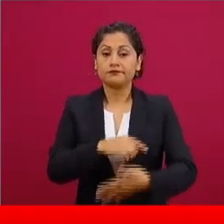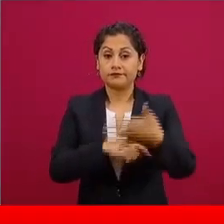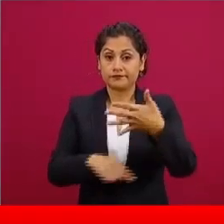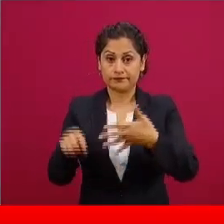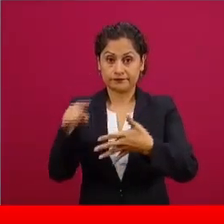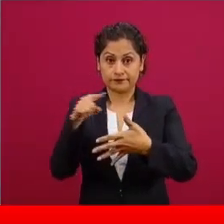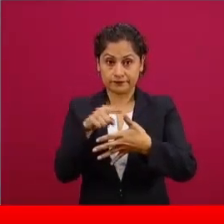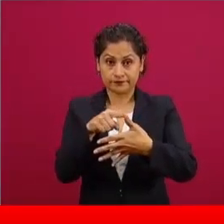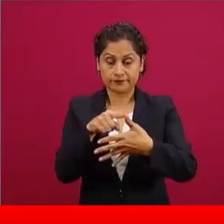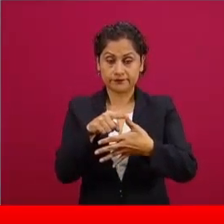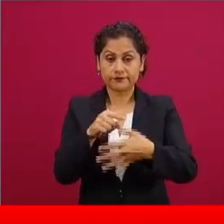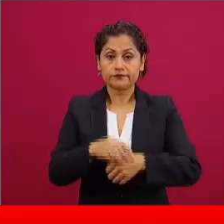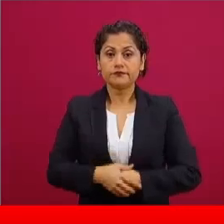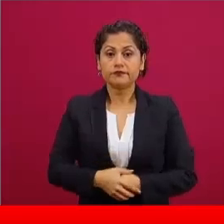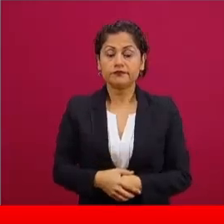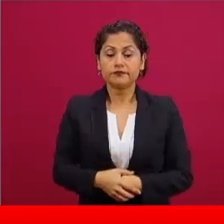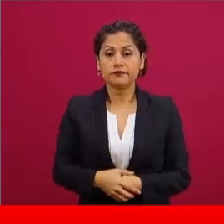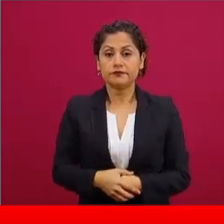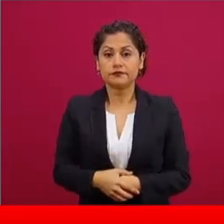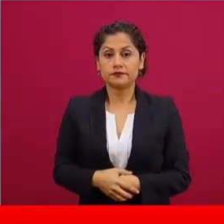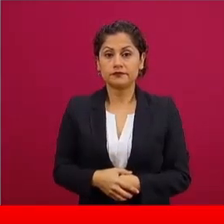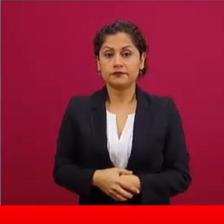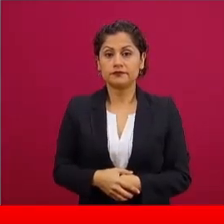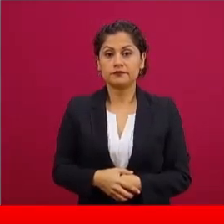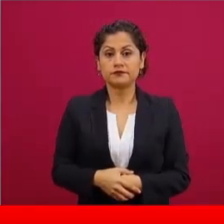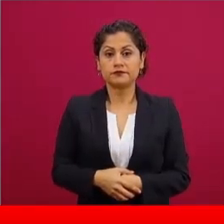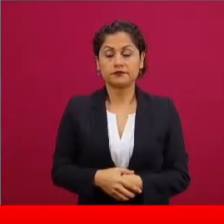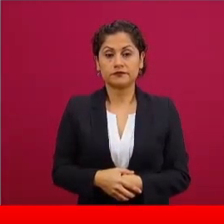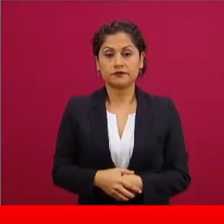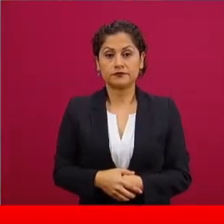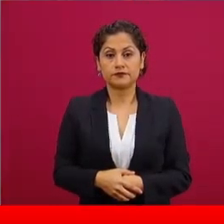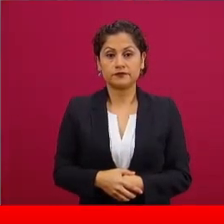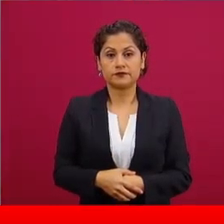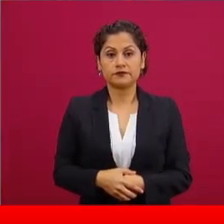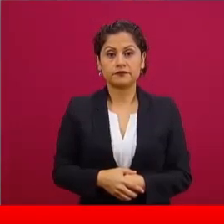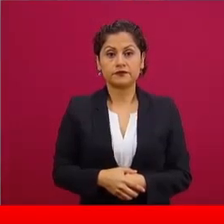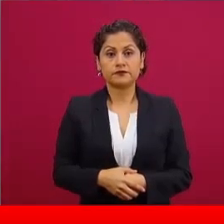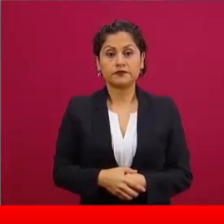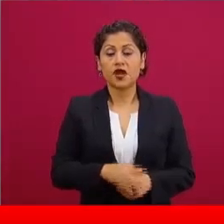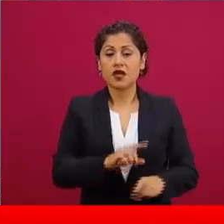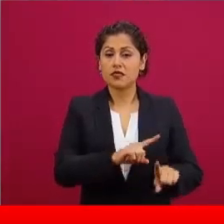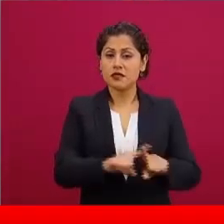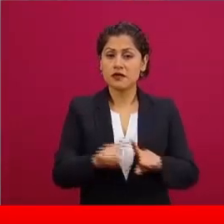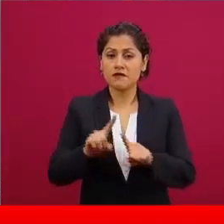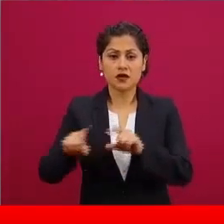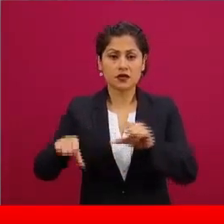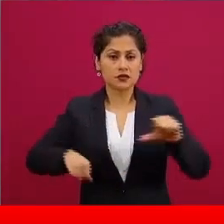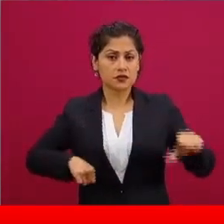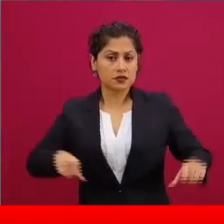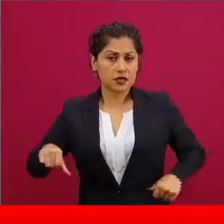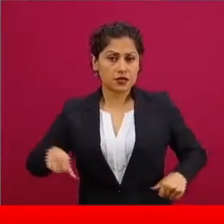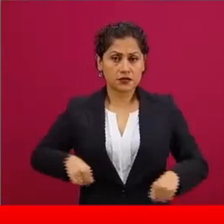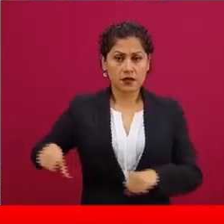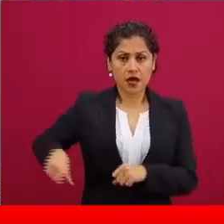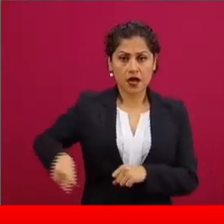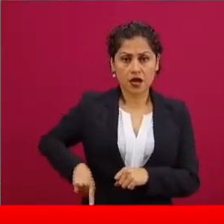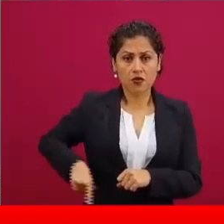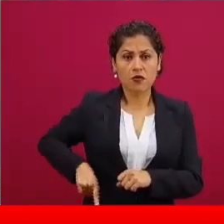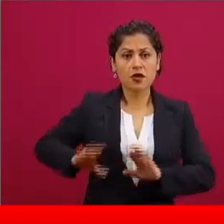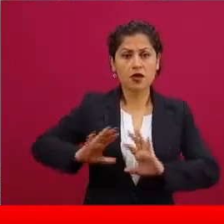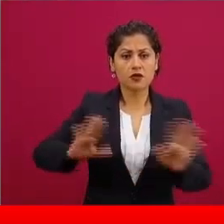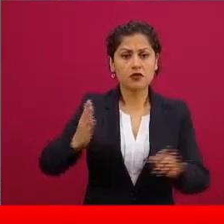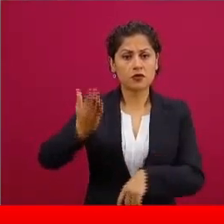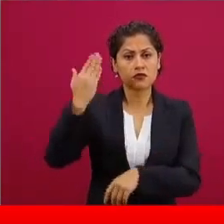se posponen las acciones y el gasto del gobierno con